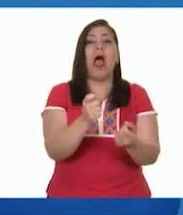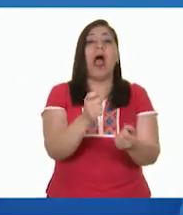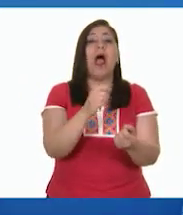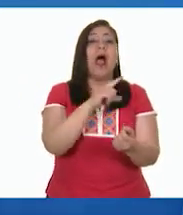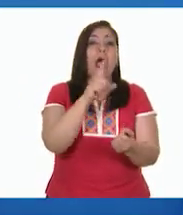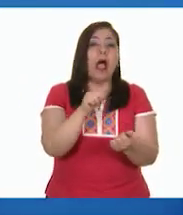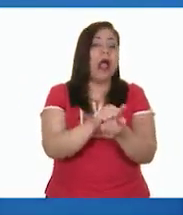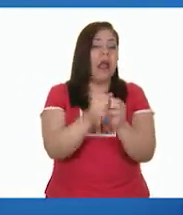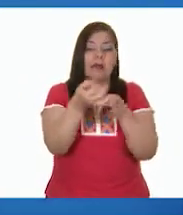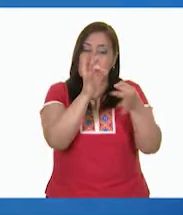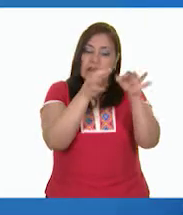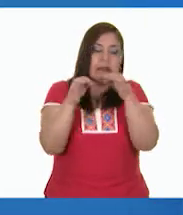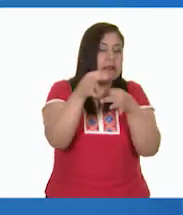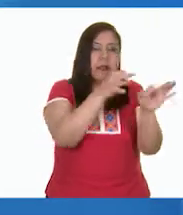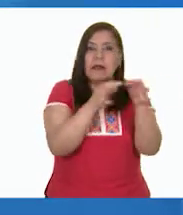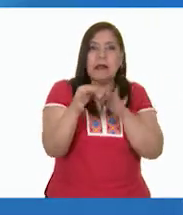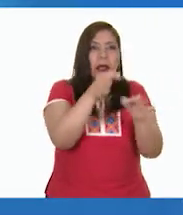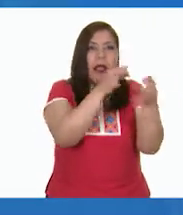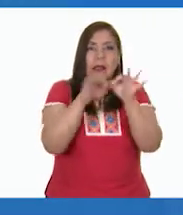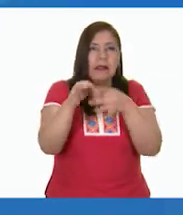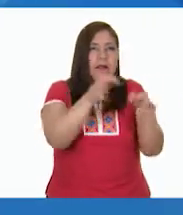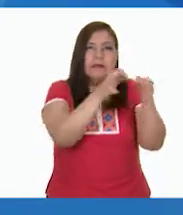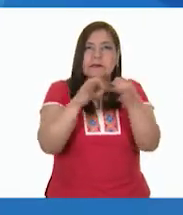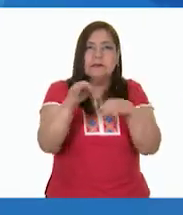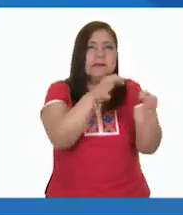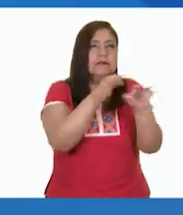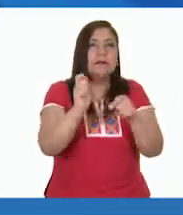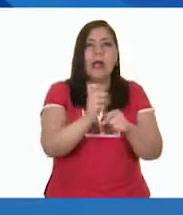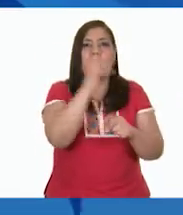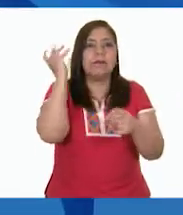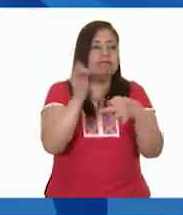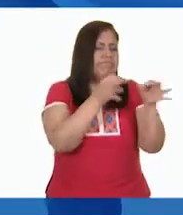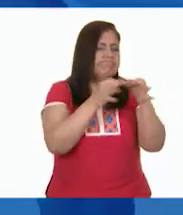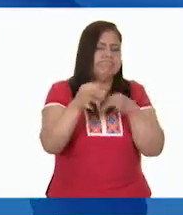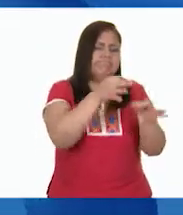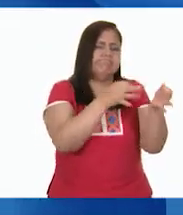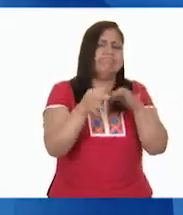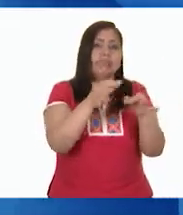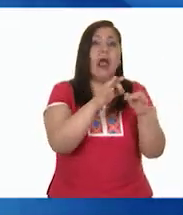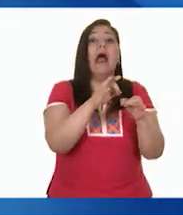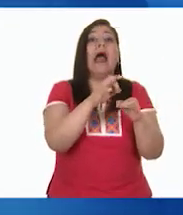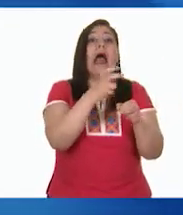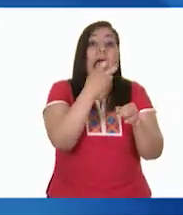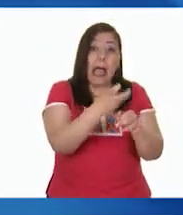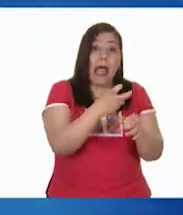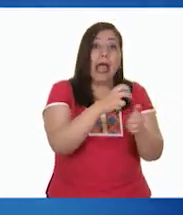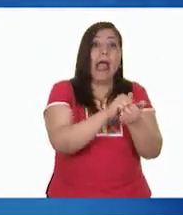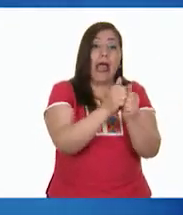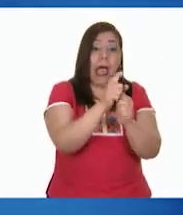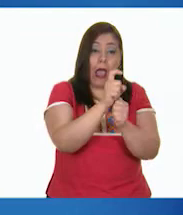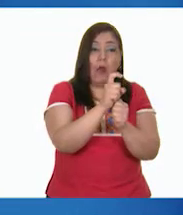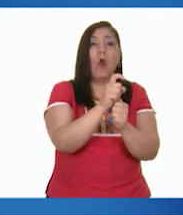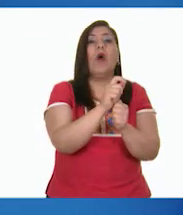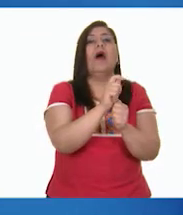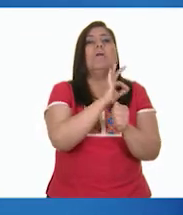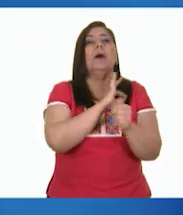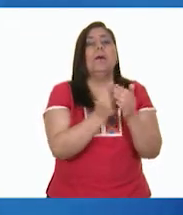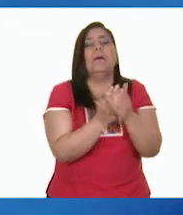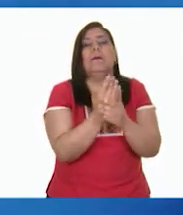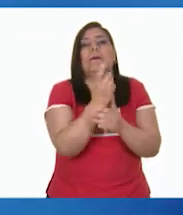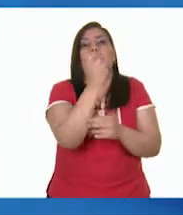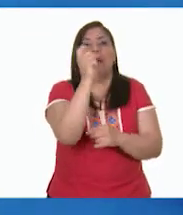moléculas se van a poder mover mucho más rápido. Mover tanto más rápido que van a pasar del estado líquido al estado